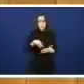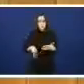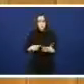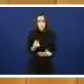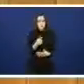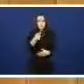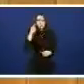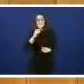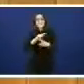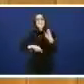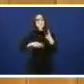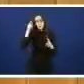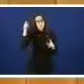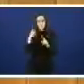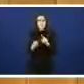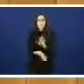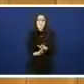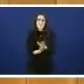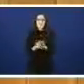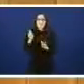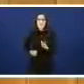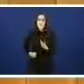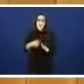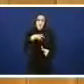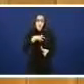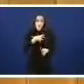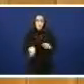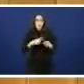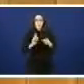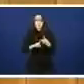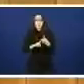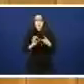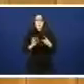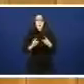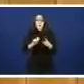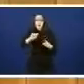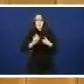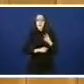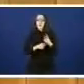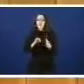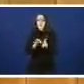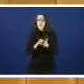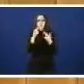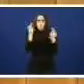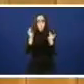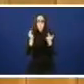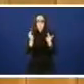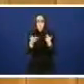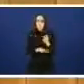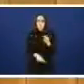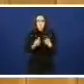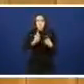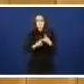Responde un triplo objetivo, manter os salarios dos empregados públicos, blindar a prestación dos servicios públicos esenciais